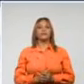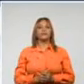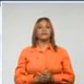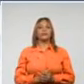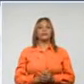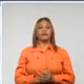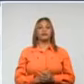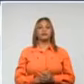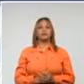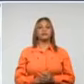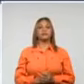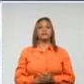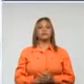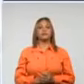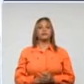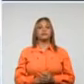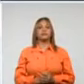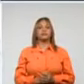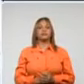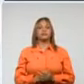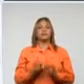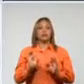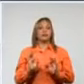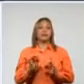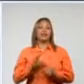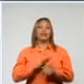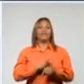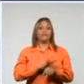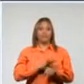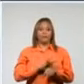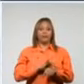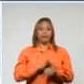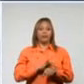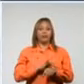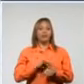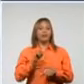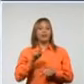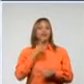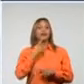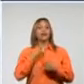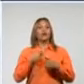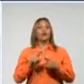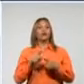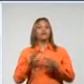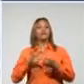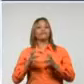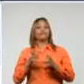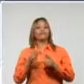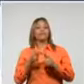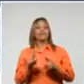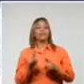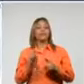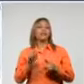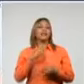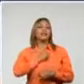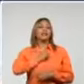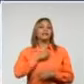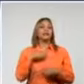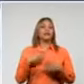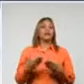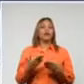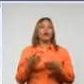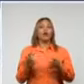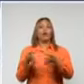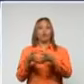realmente padecer la enfermedad, que ha sido otra teoría, pues entonces quiere decir que un